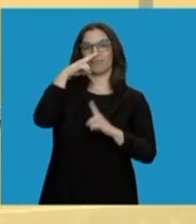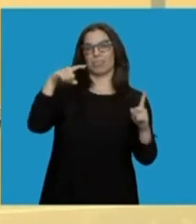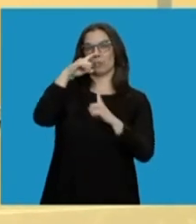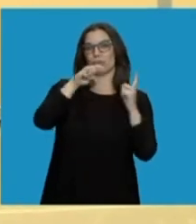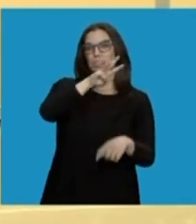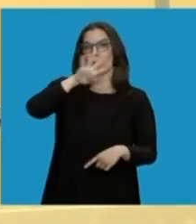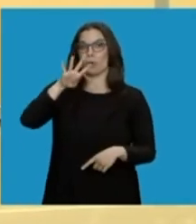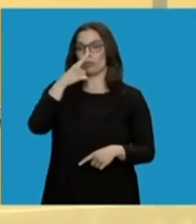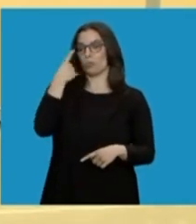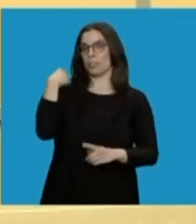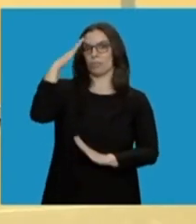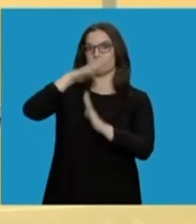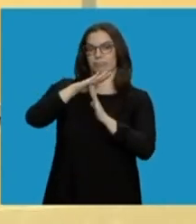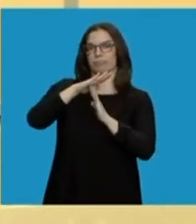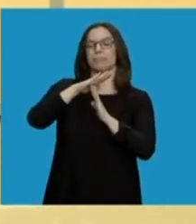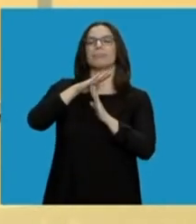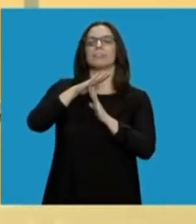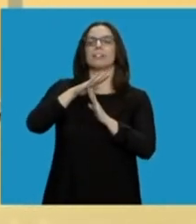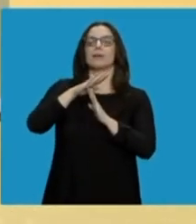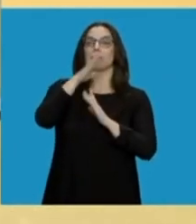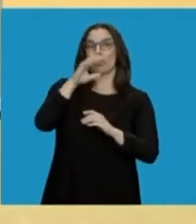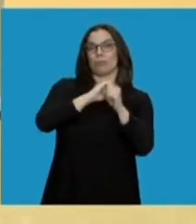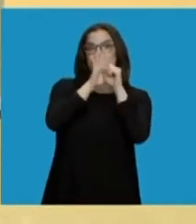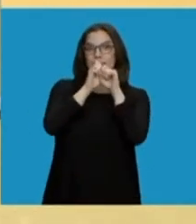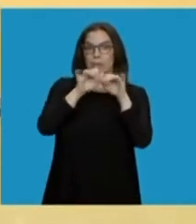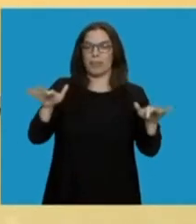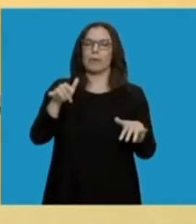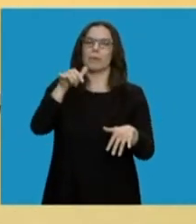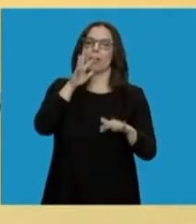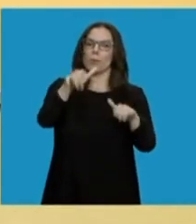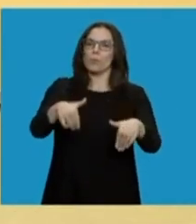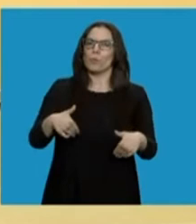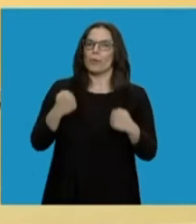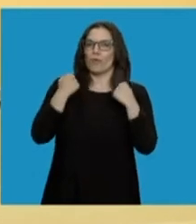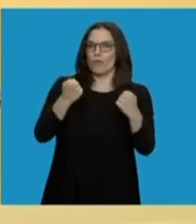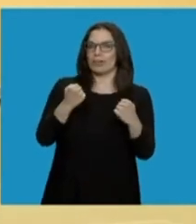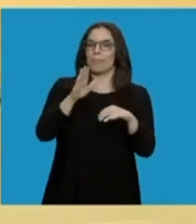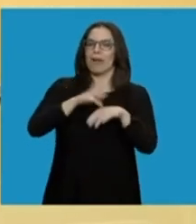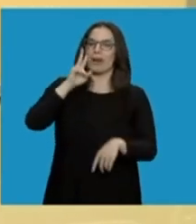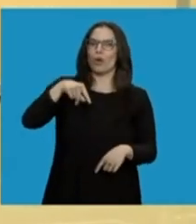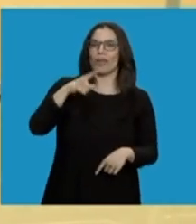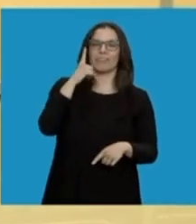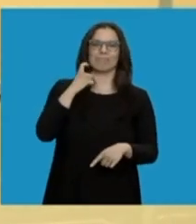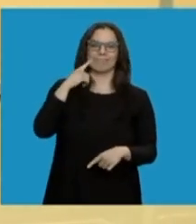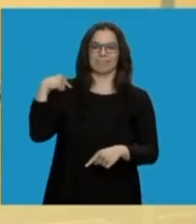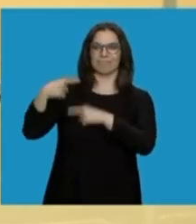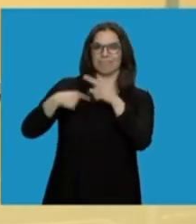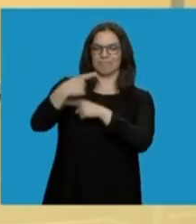la pandemia durante un año que regresa con más fuerza si cabe para reconocer como es tradición en esta comunidad autónoma desde el